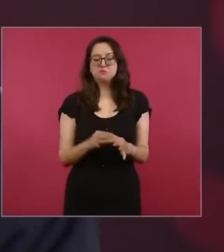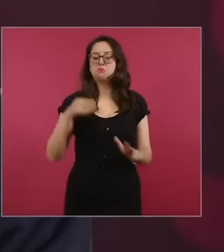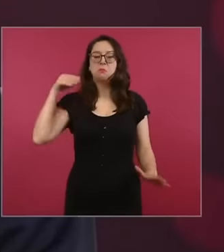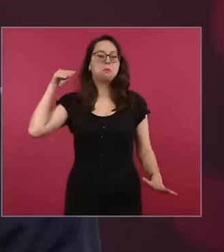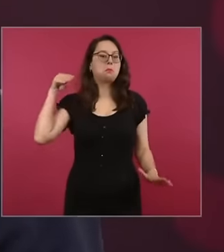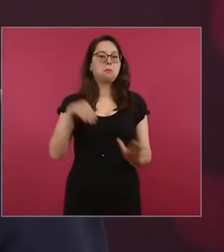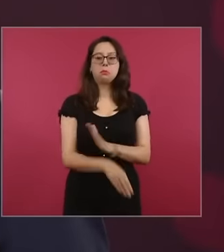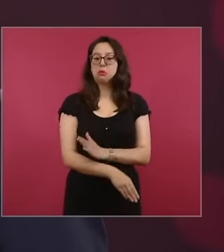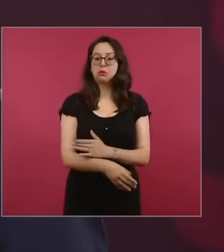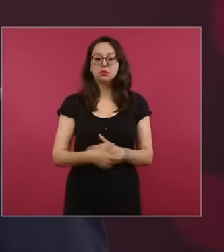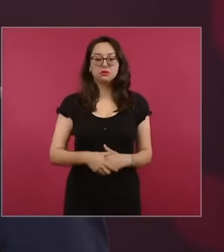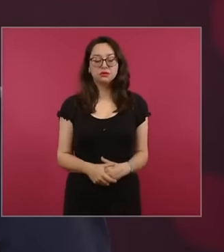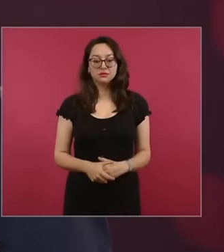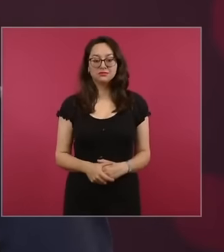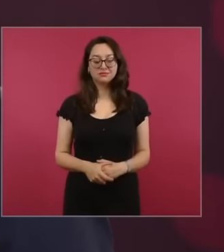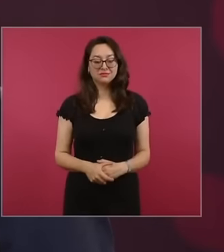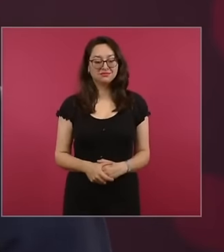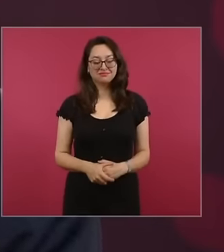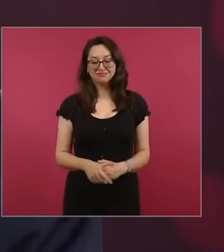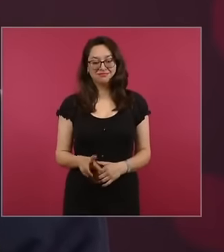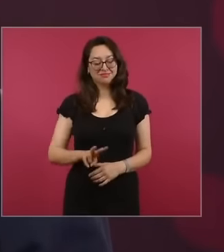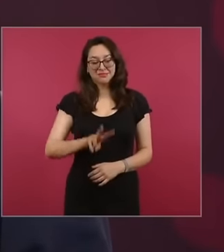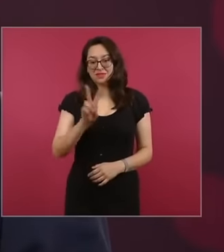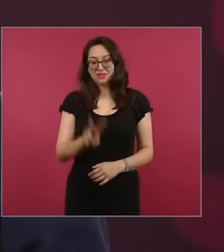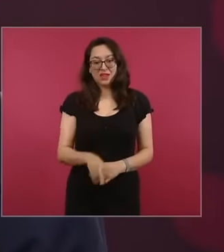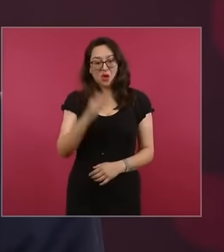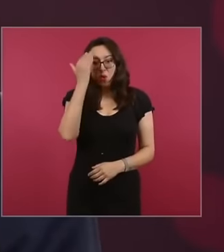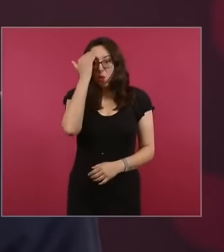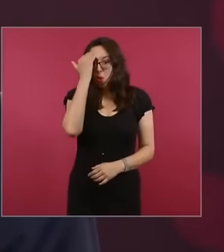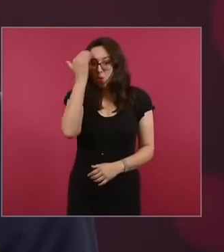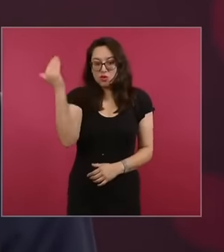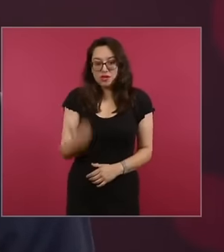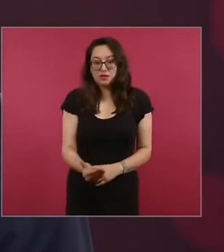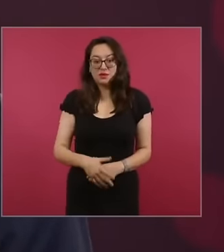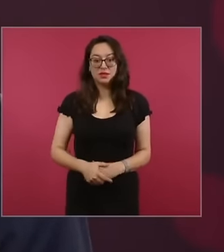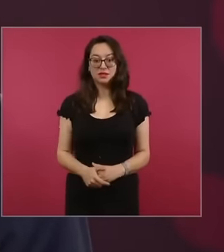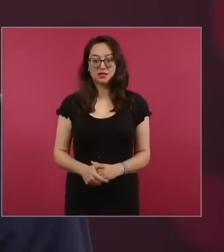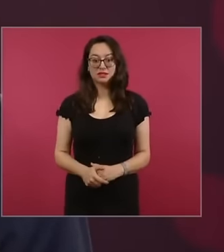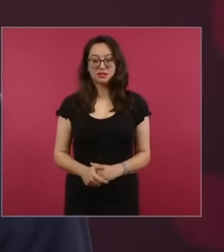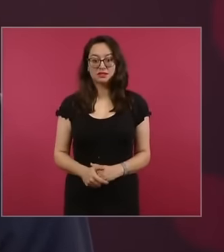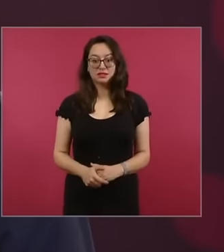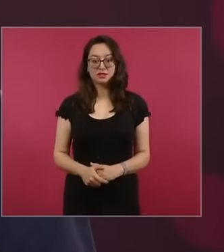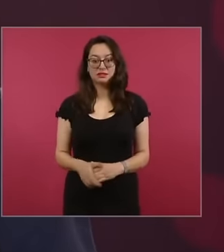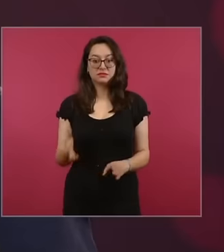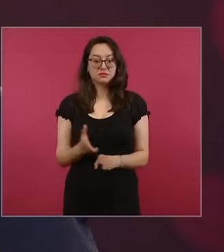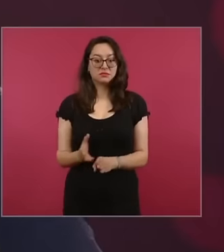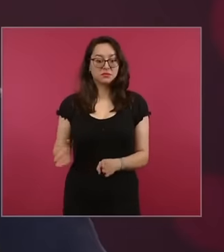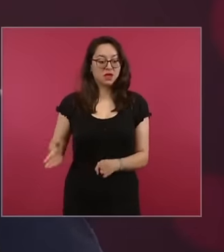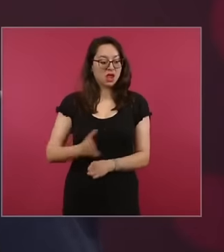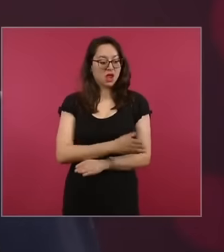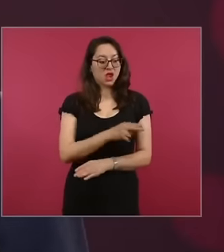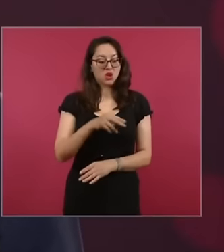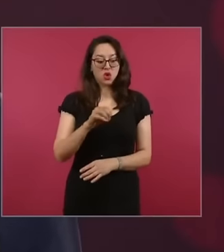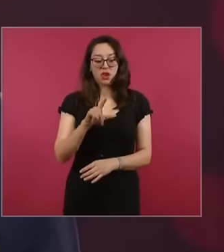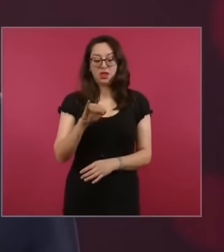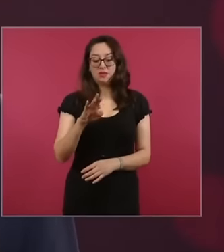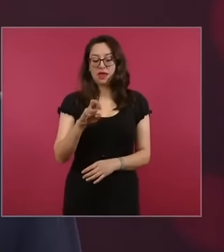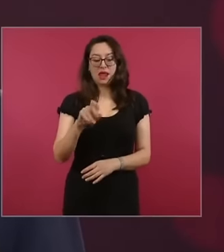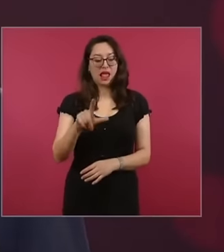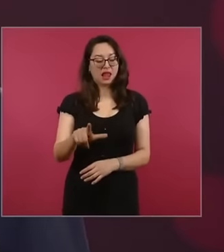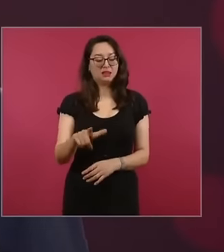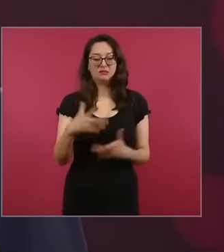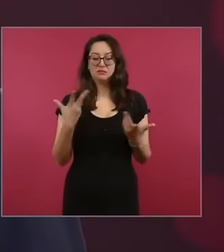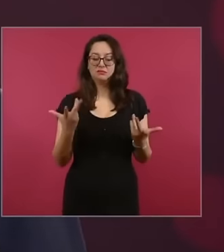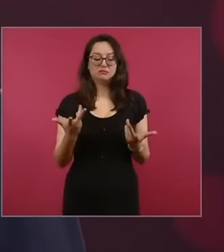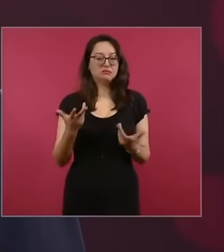un desastre, una pesadilla. La política neoliberal o de pillaje,